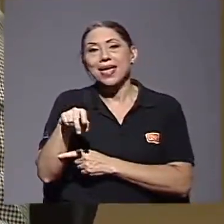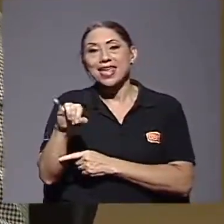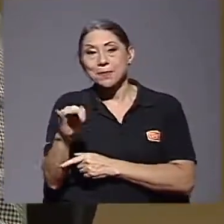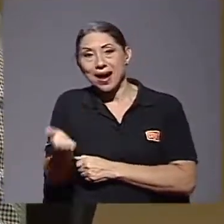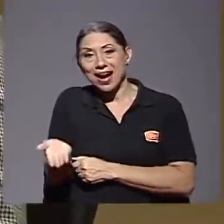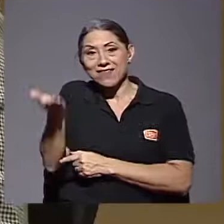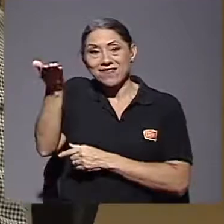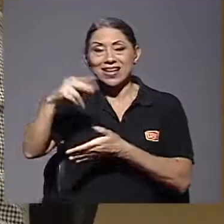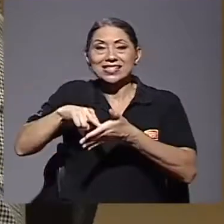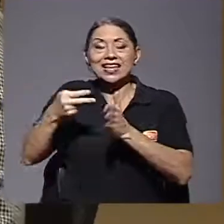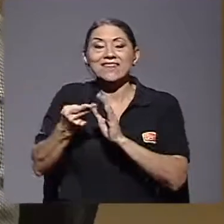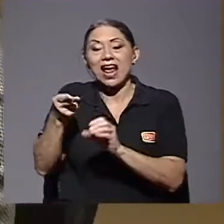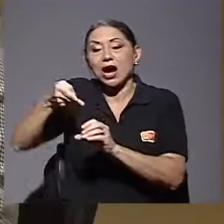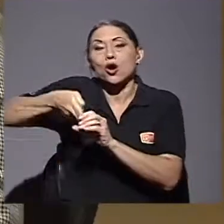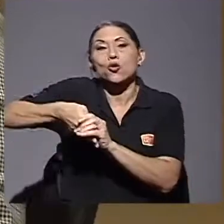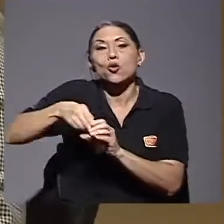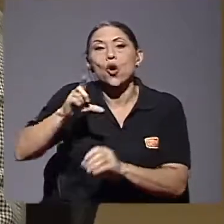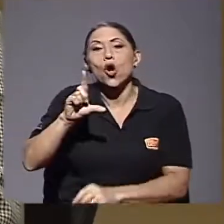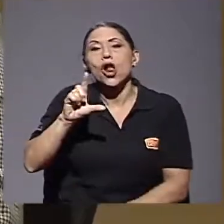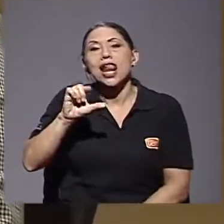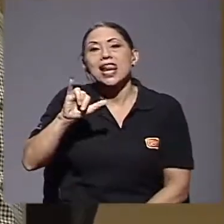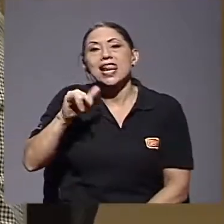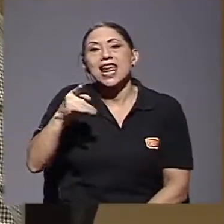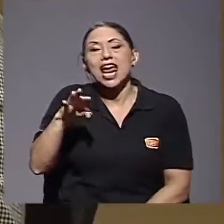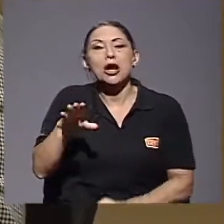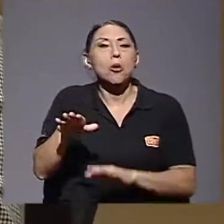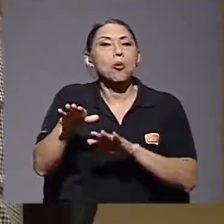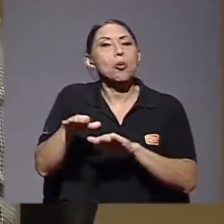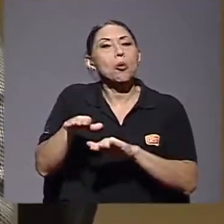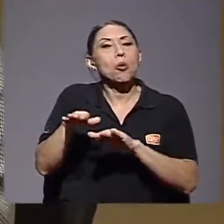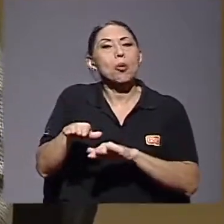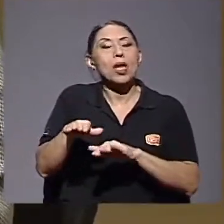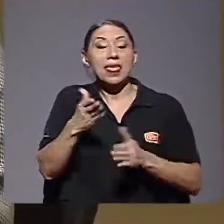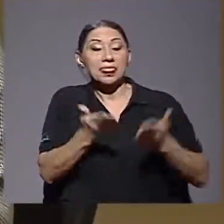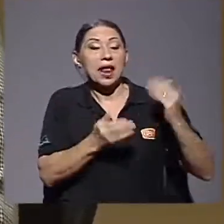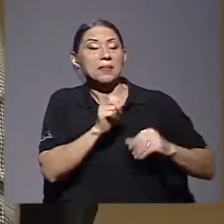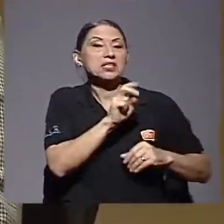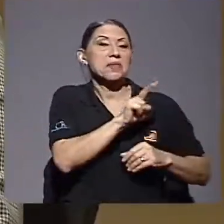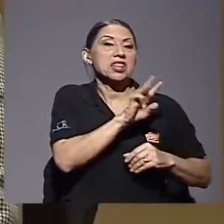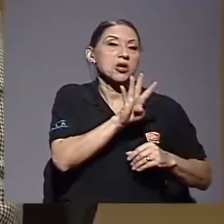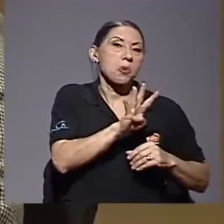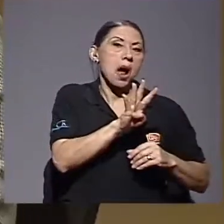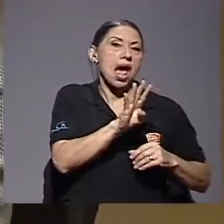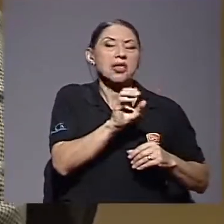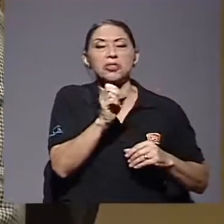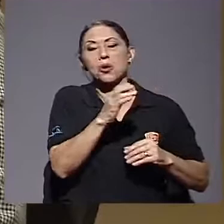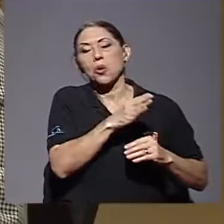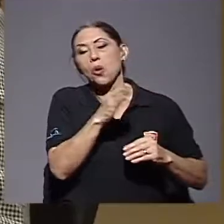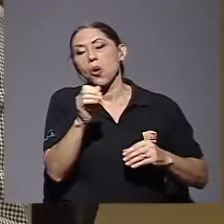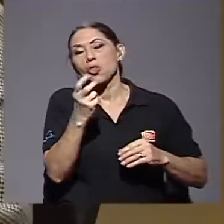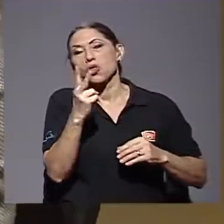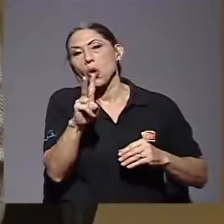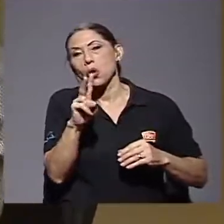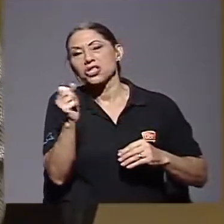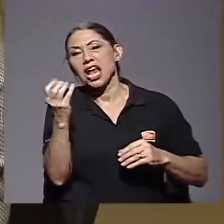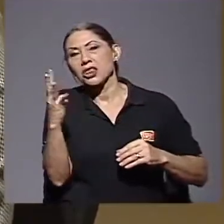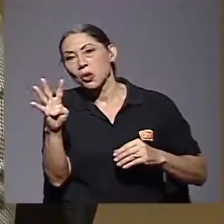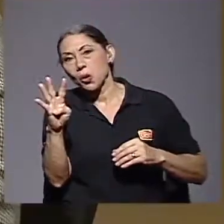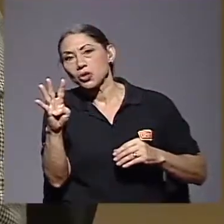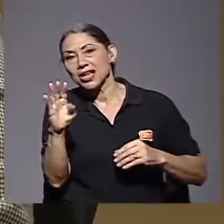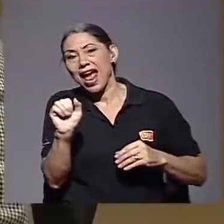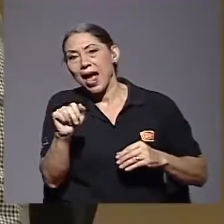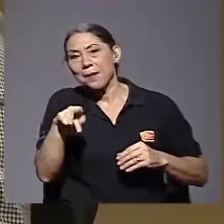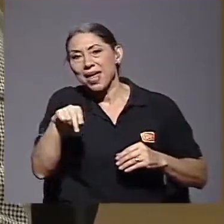entre 24 y 12, 14 API es un crudo mediano, y de ahí para